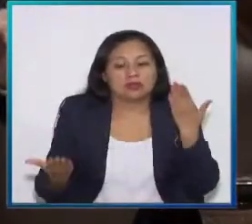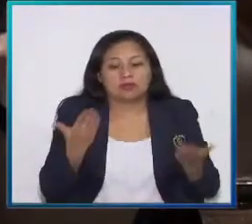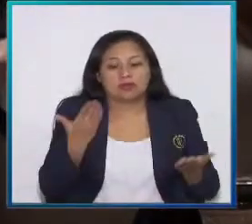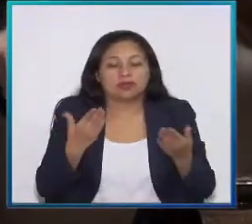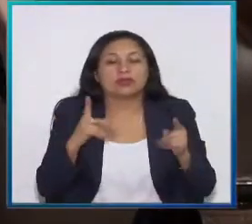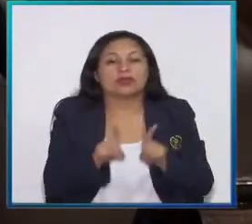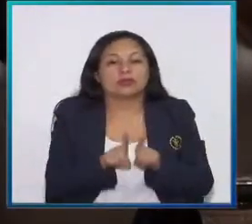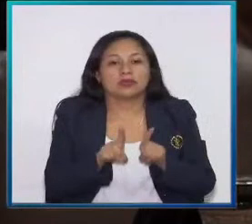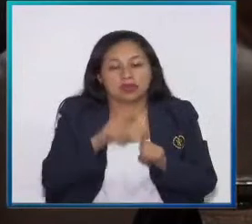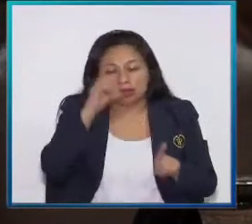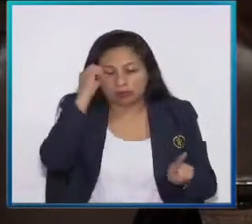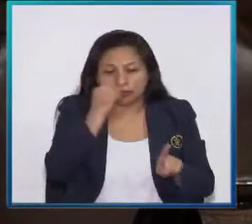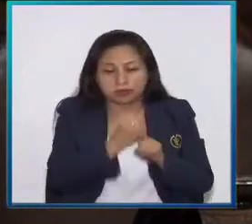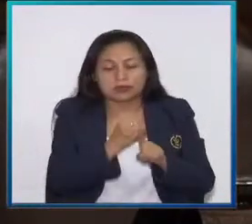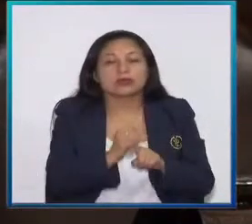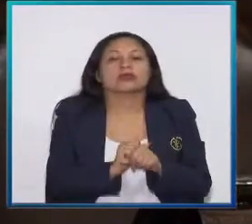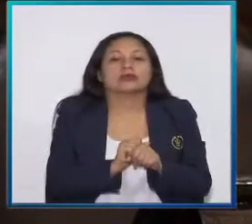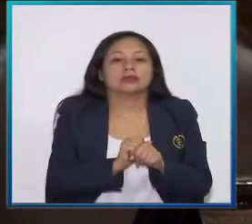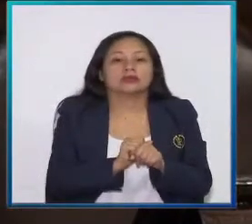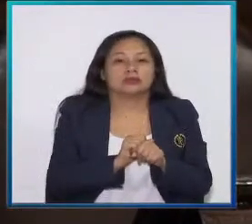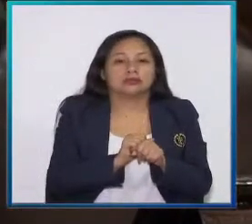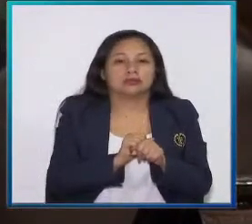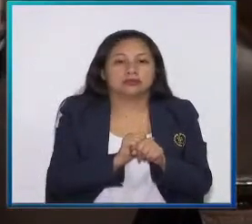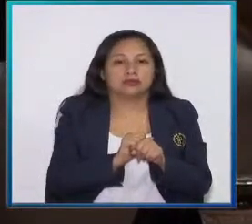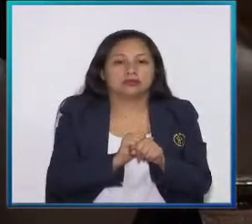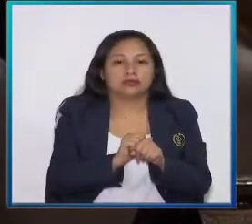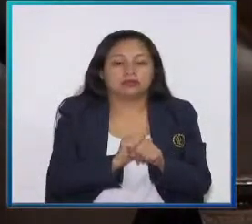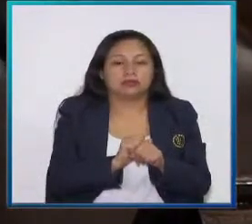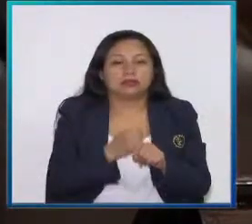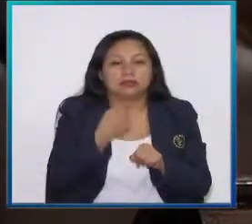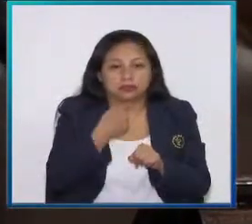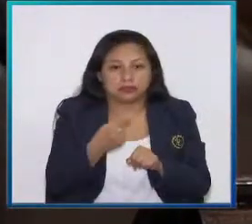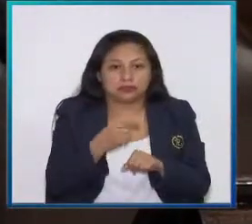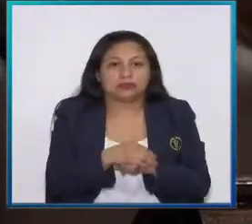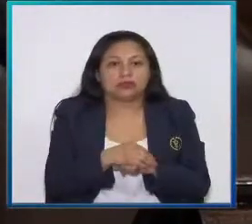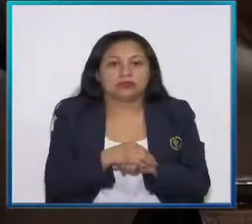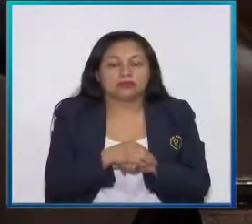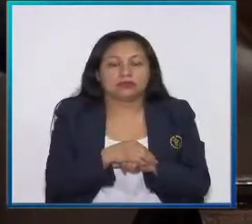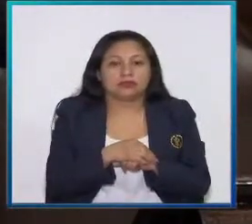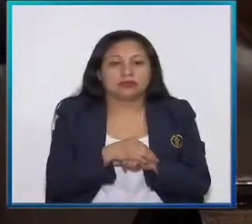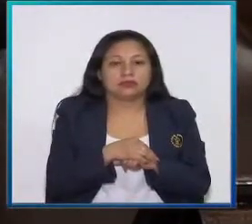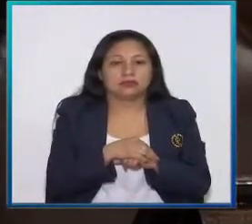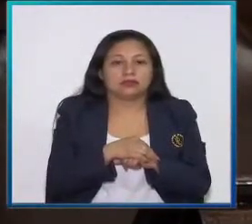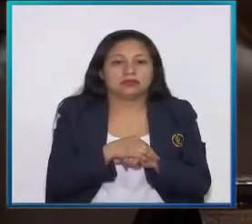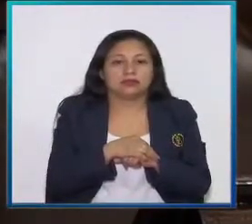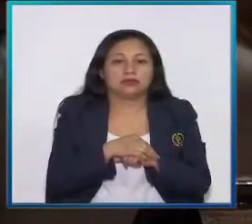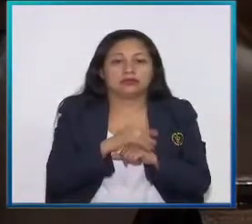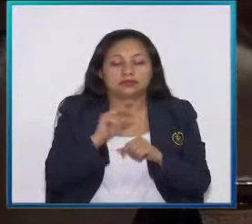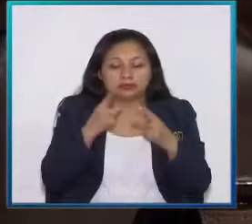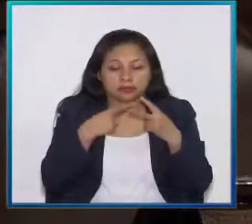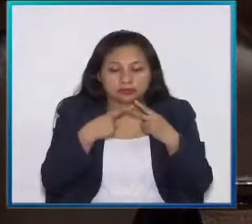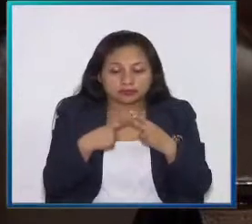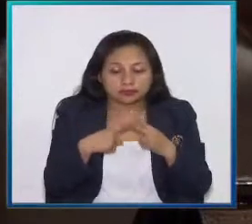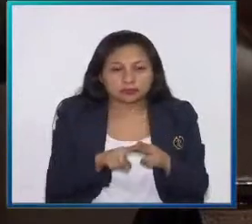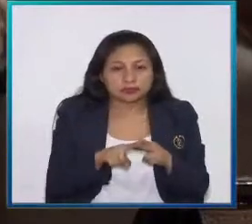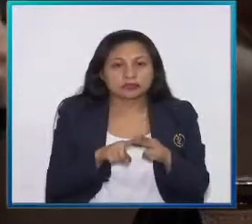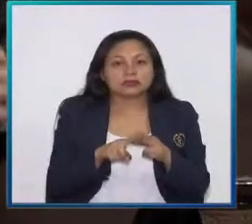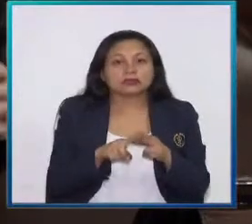imparcialidad y la objetividad. Es decir, que